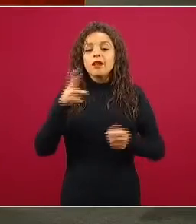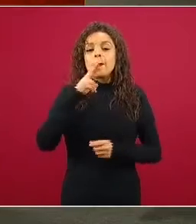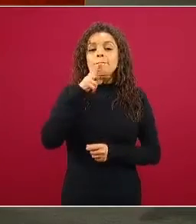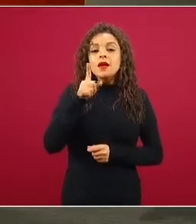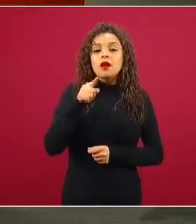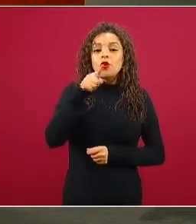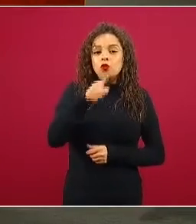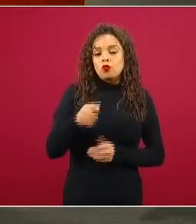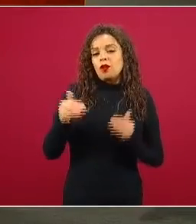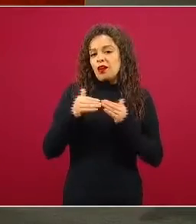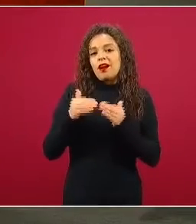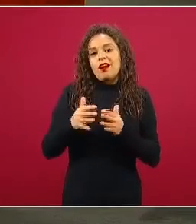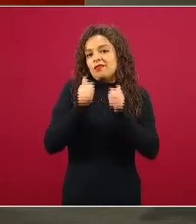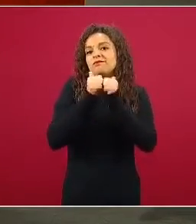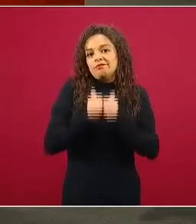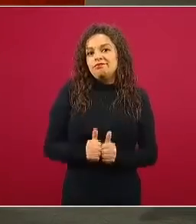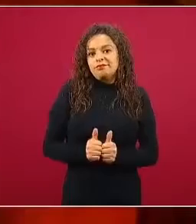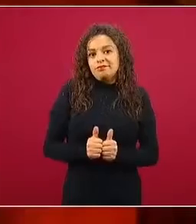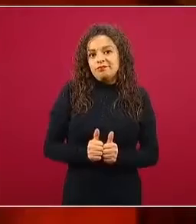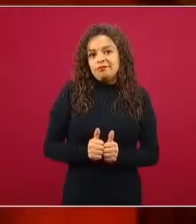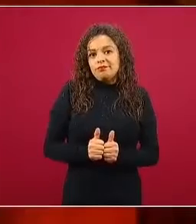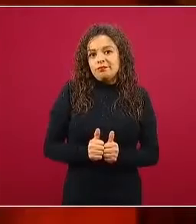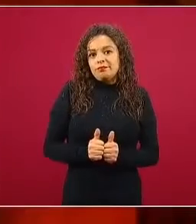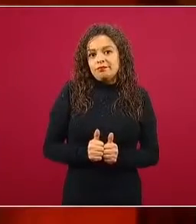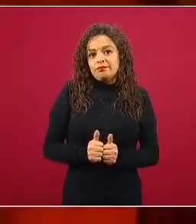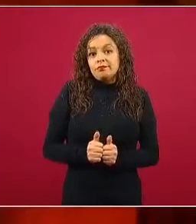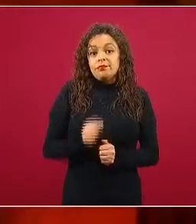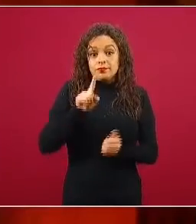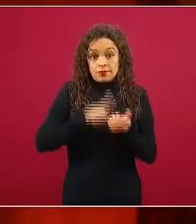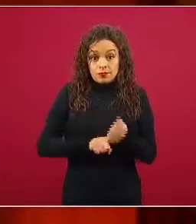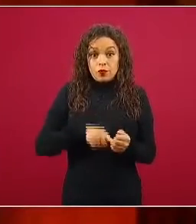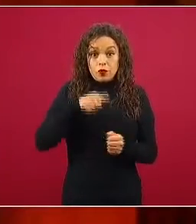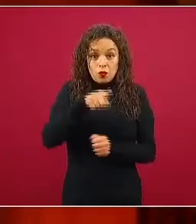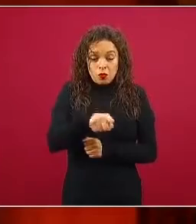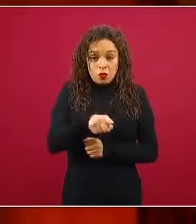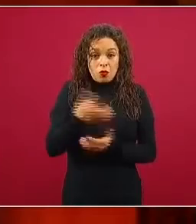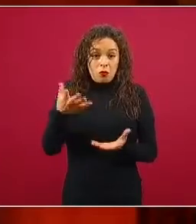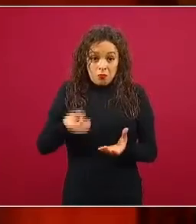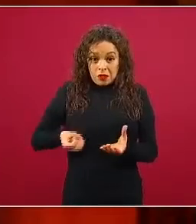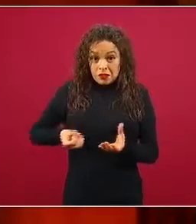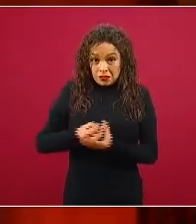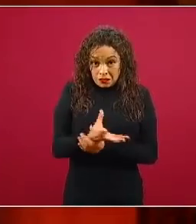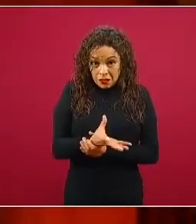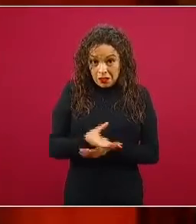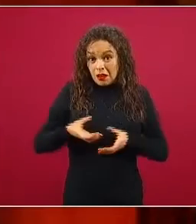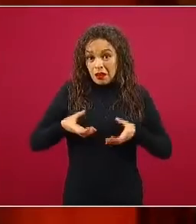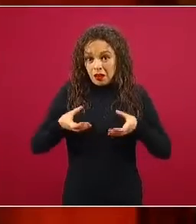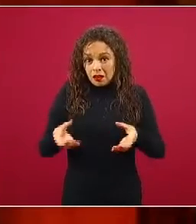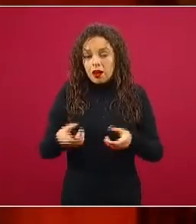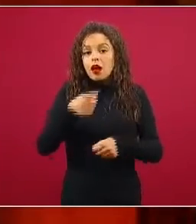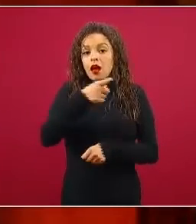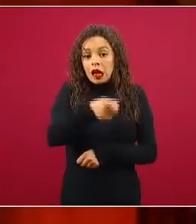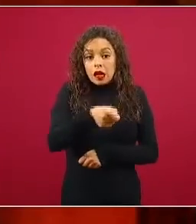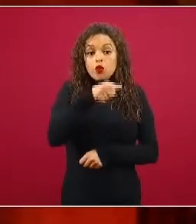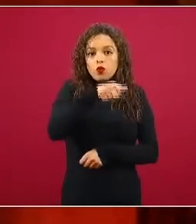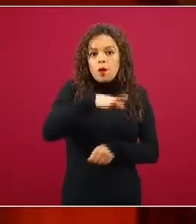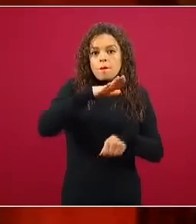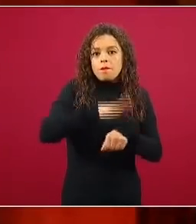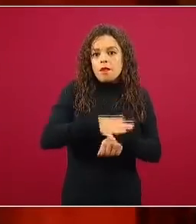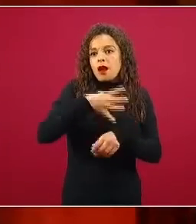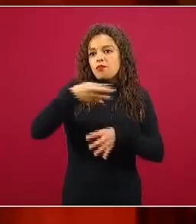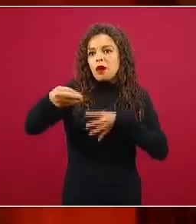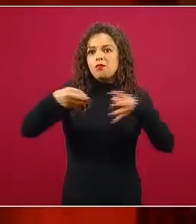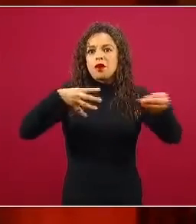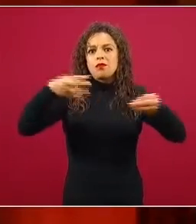en el domicilio, que no salga, porque entonces puede en su momento dispersar la enfermedad y, como decíamos, contagiar a más personas.